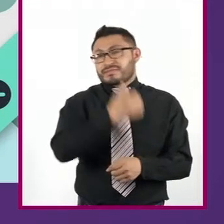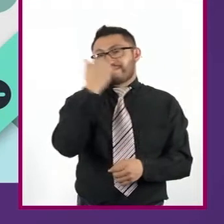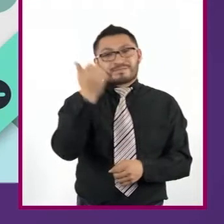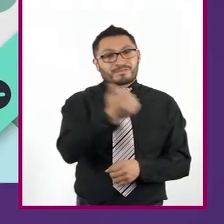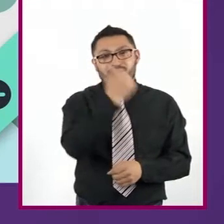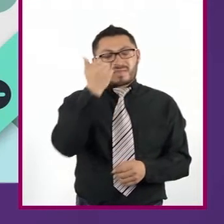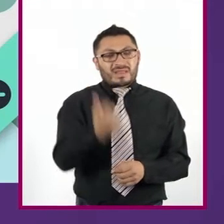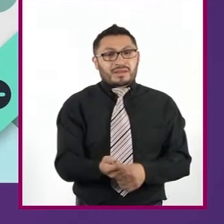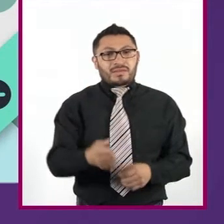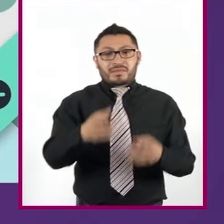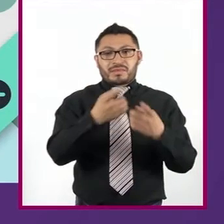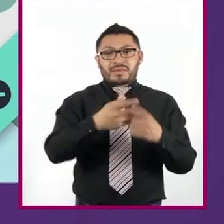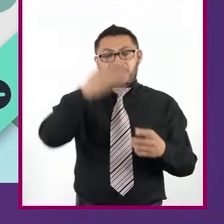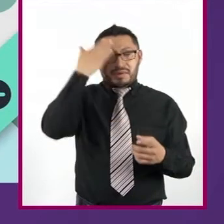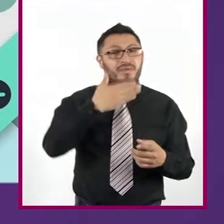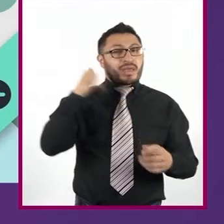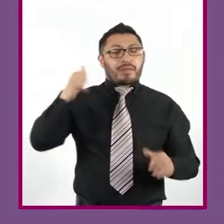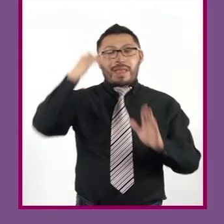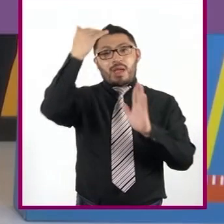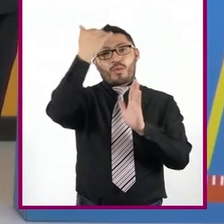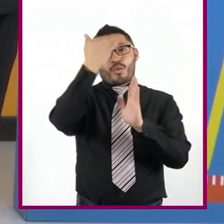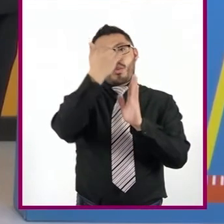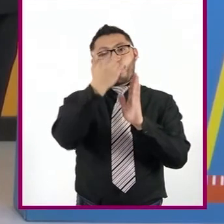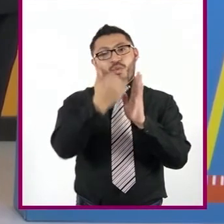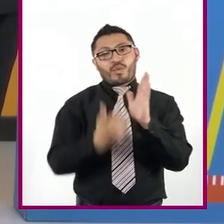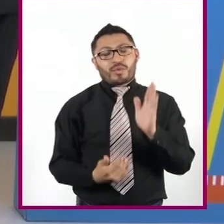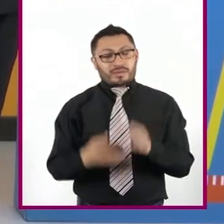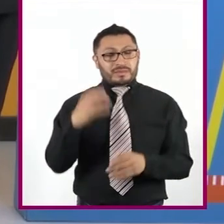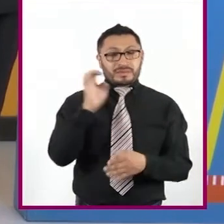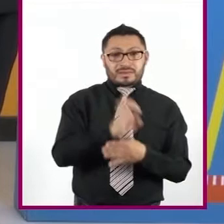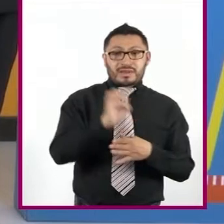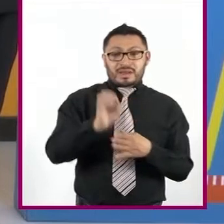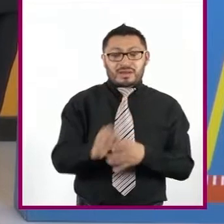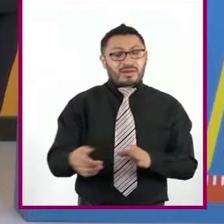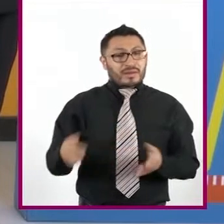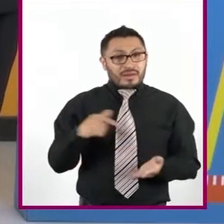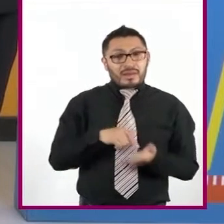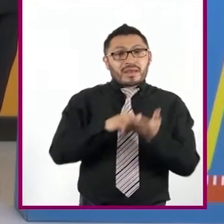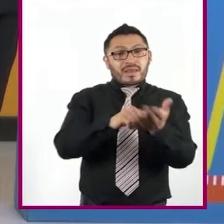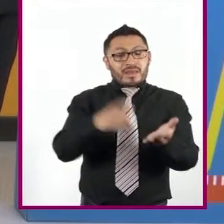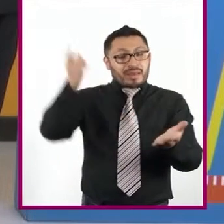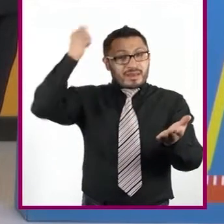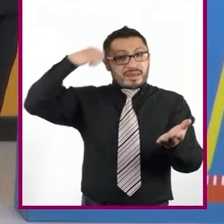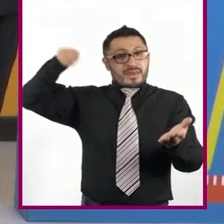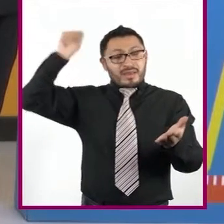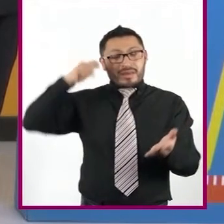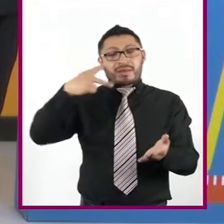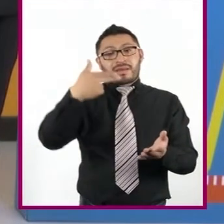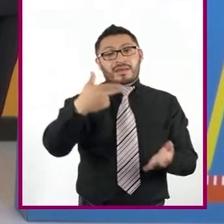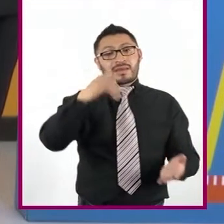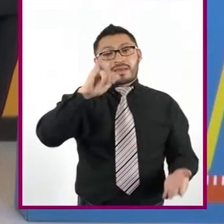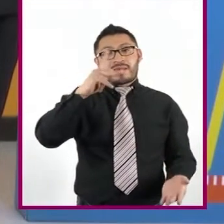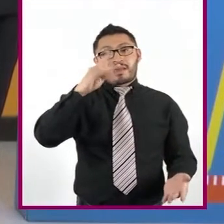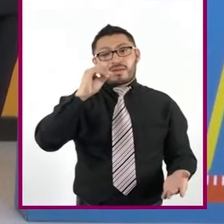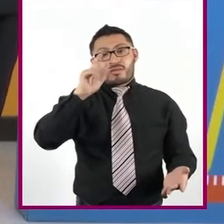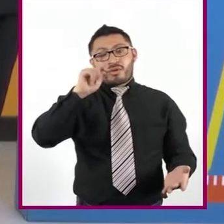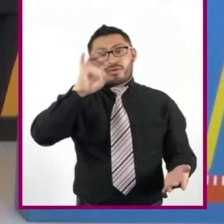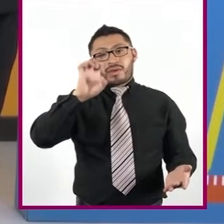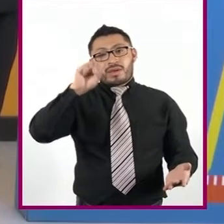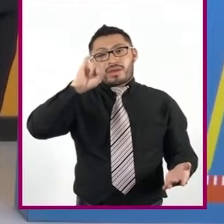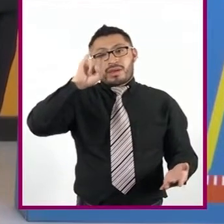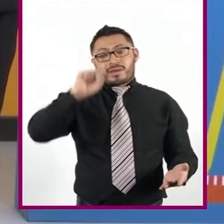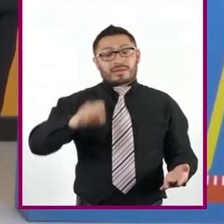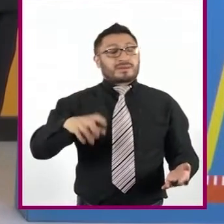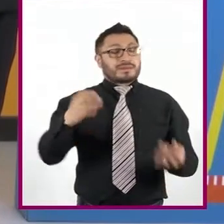académico de los alumnos había disminuido. El planteamiento o hipótesis que los maestros tienen para